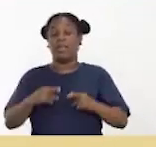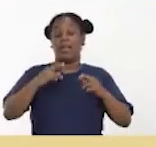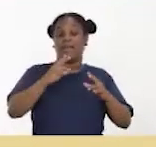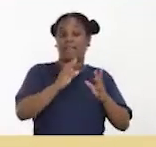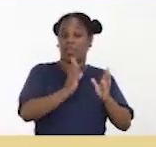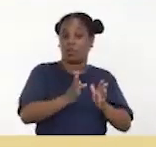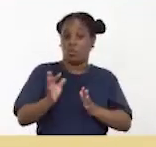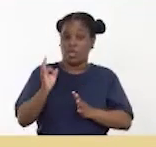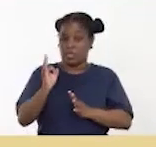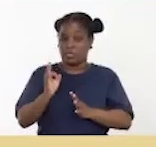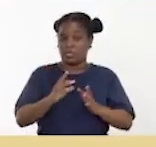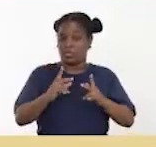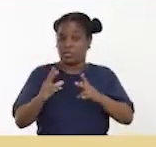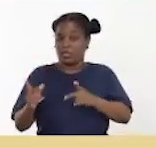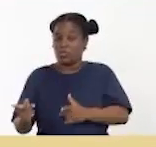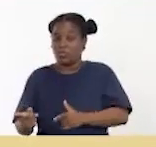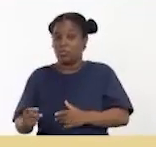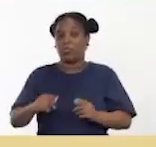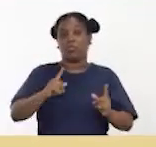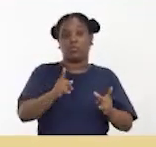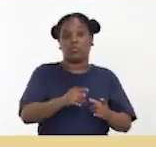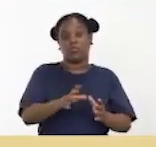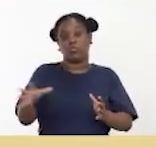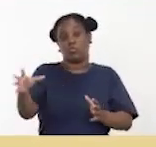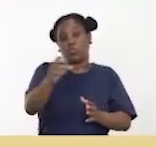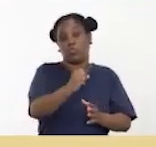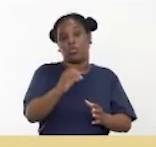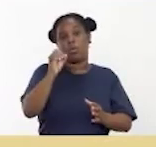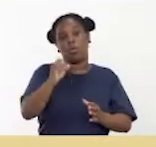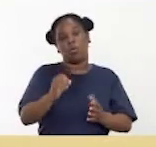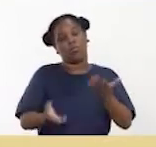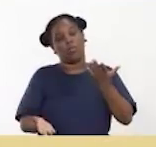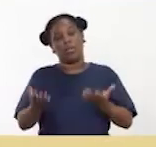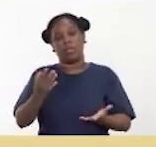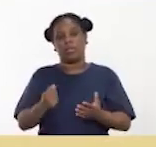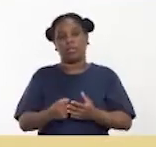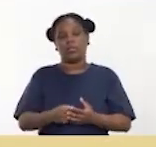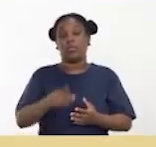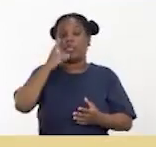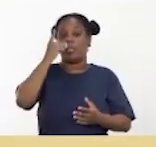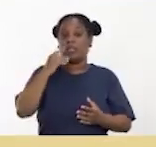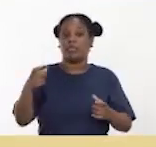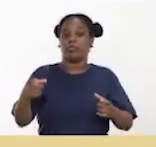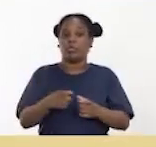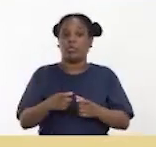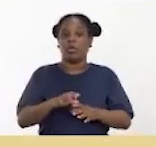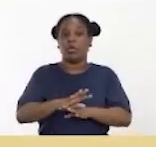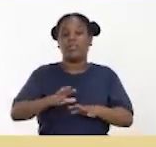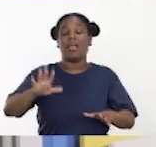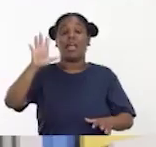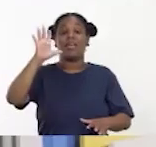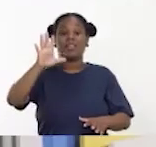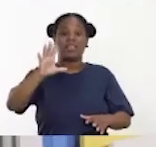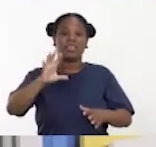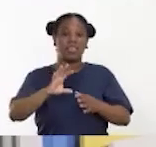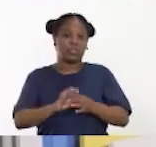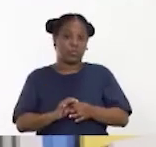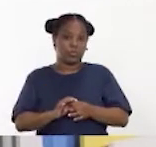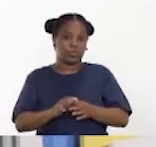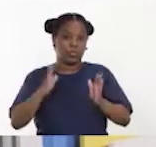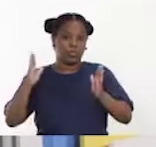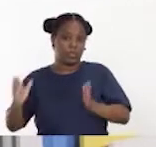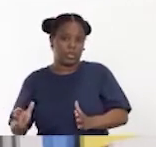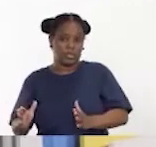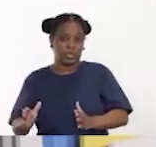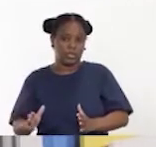frecuencia absoluta y relativa y la representación de datos agrupados. Ya en quinto semestre nosotros